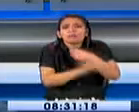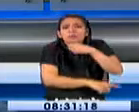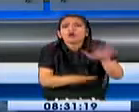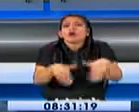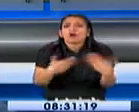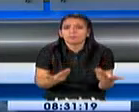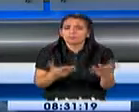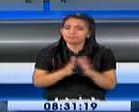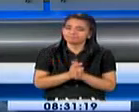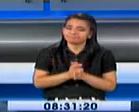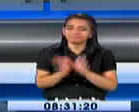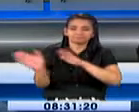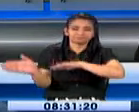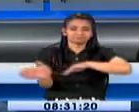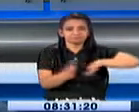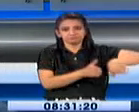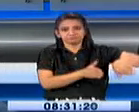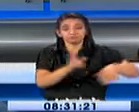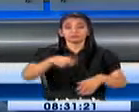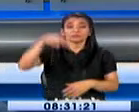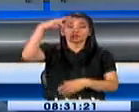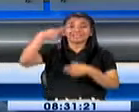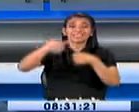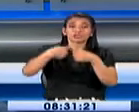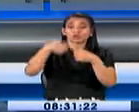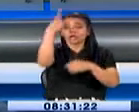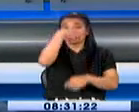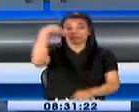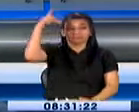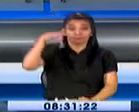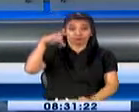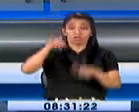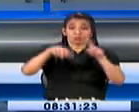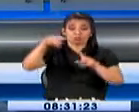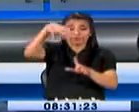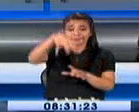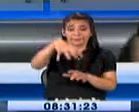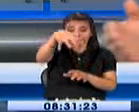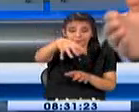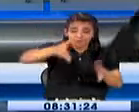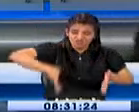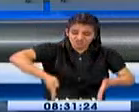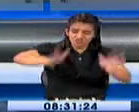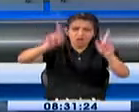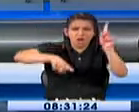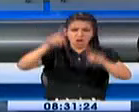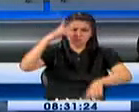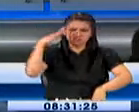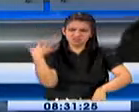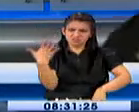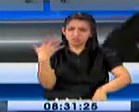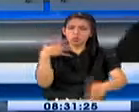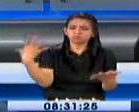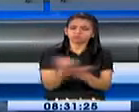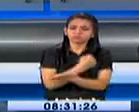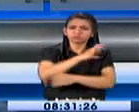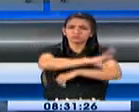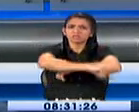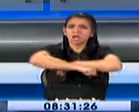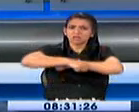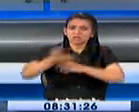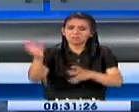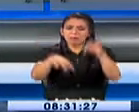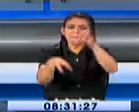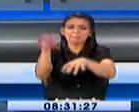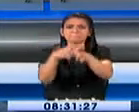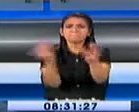Según autoridades en el sector de Carapungo, las tapas de muchos sumideros han sido robadas. Los desgraciados, los pisos, han provocado la acumulación de